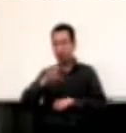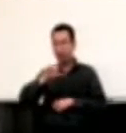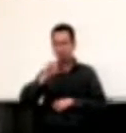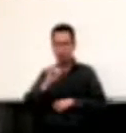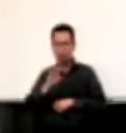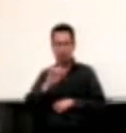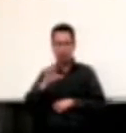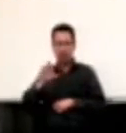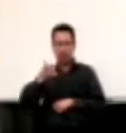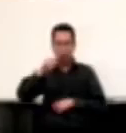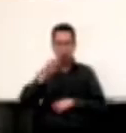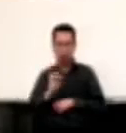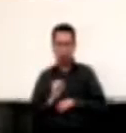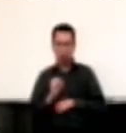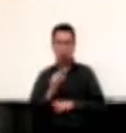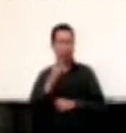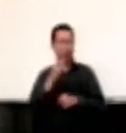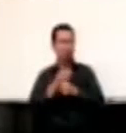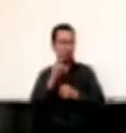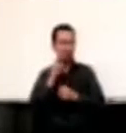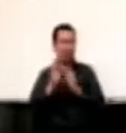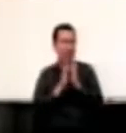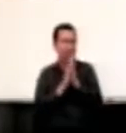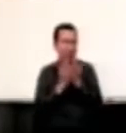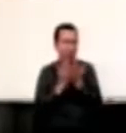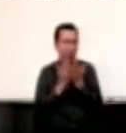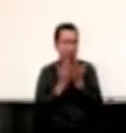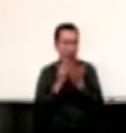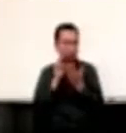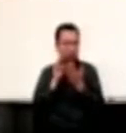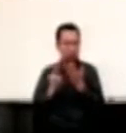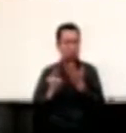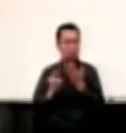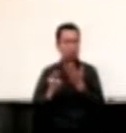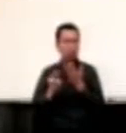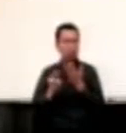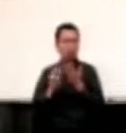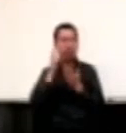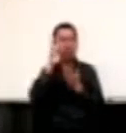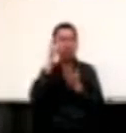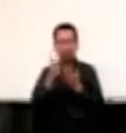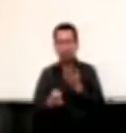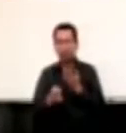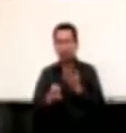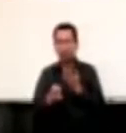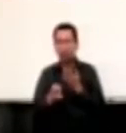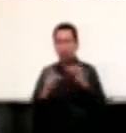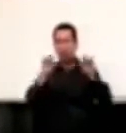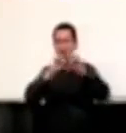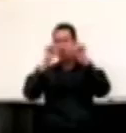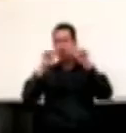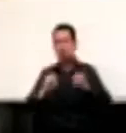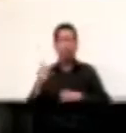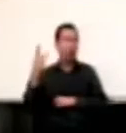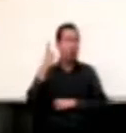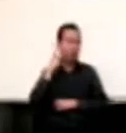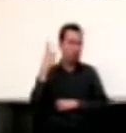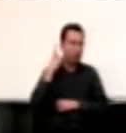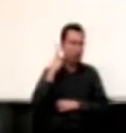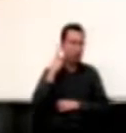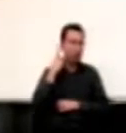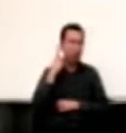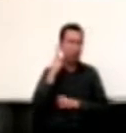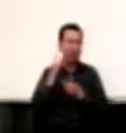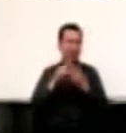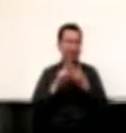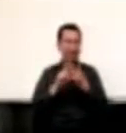que se habla mucho y que este libro da a notar que se habla mucho del sistema político, pero pocas veces